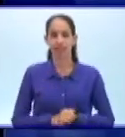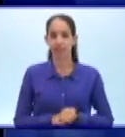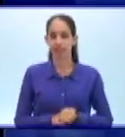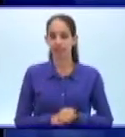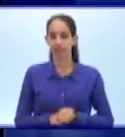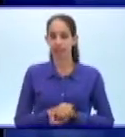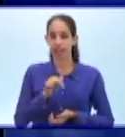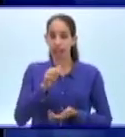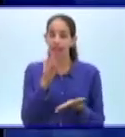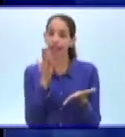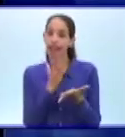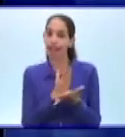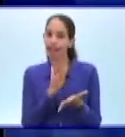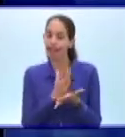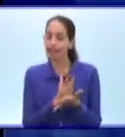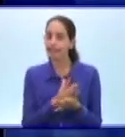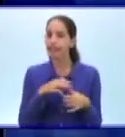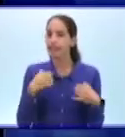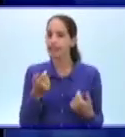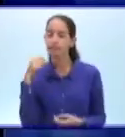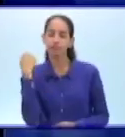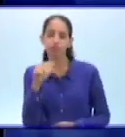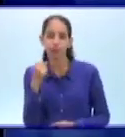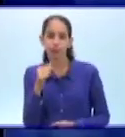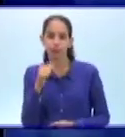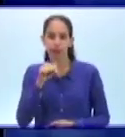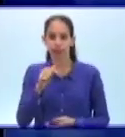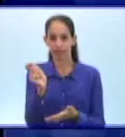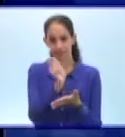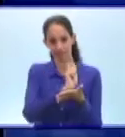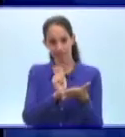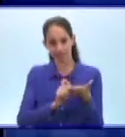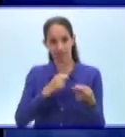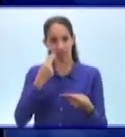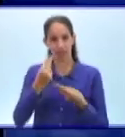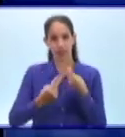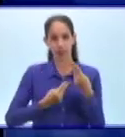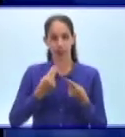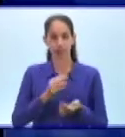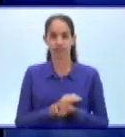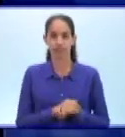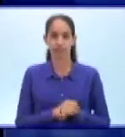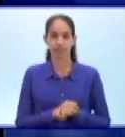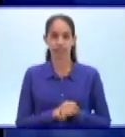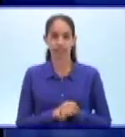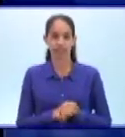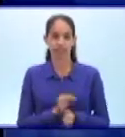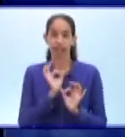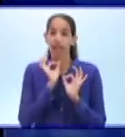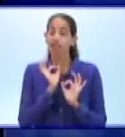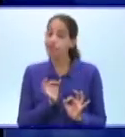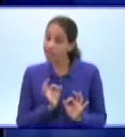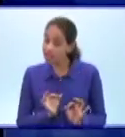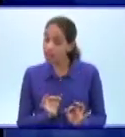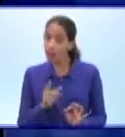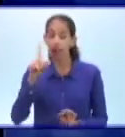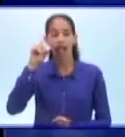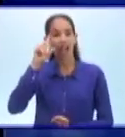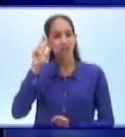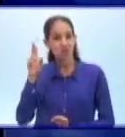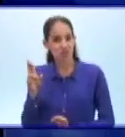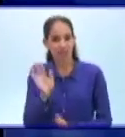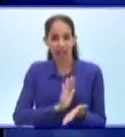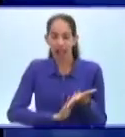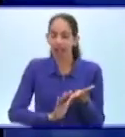de acercamiento a lo que voy a escribir. Siempre recuerden que nadie habla